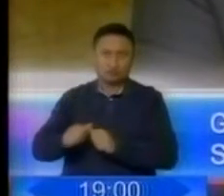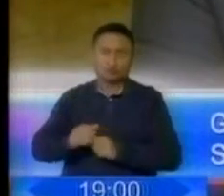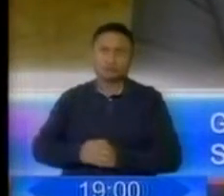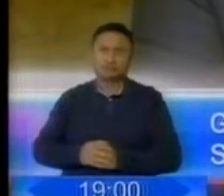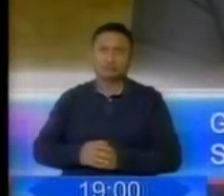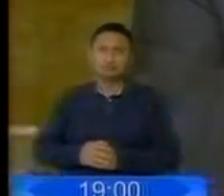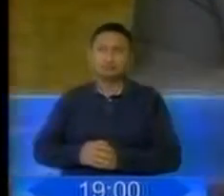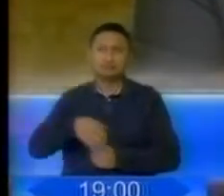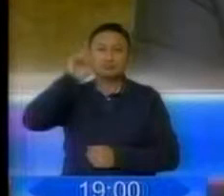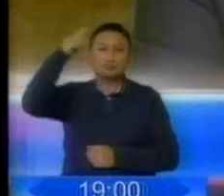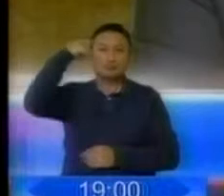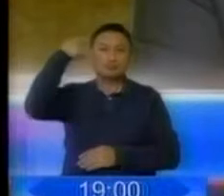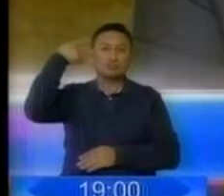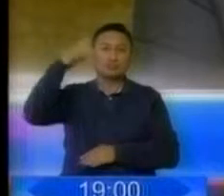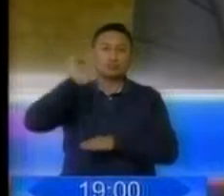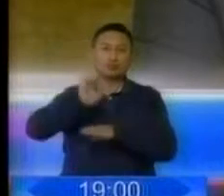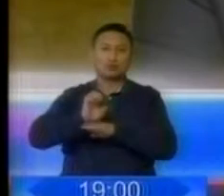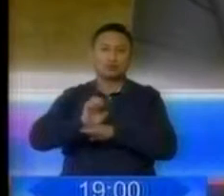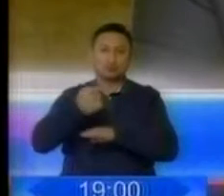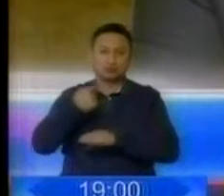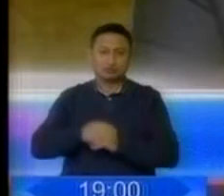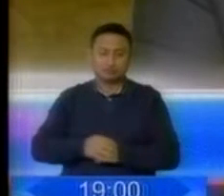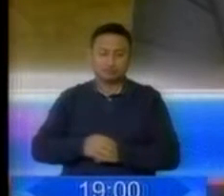gobierno ecuatoriano se refiere,